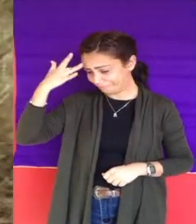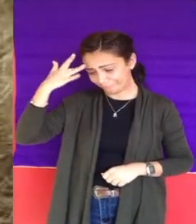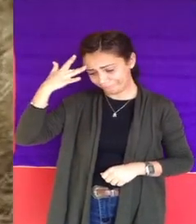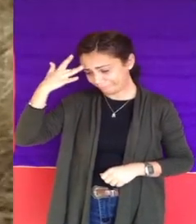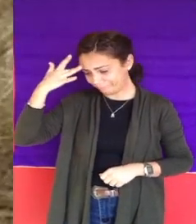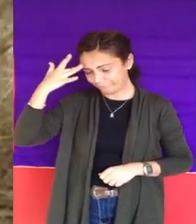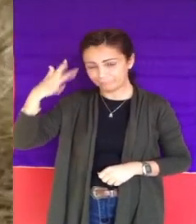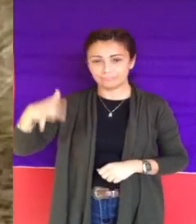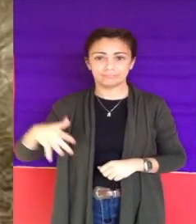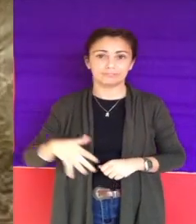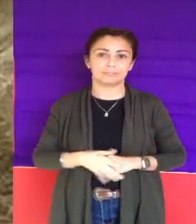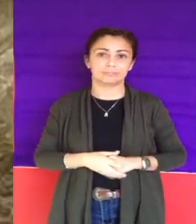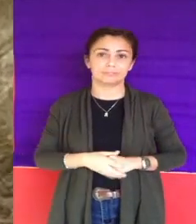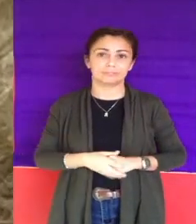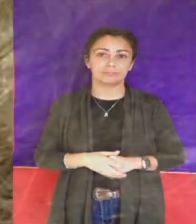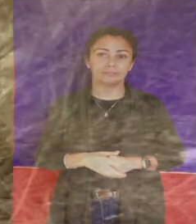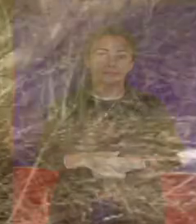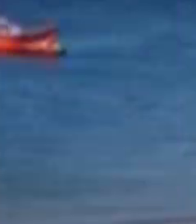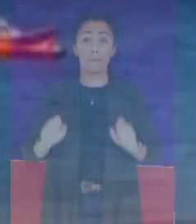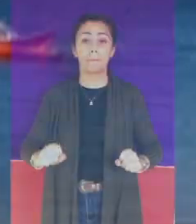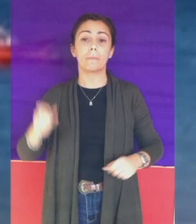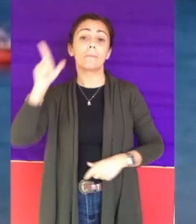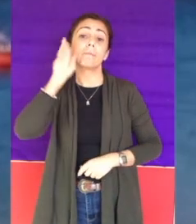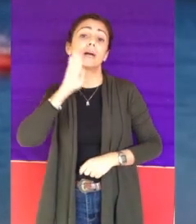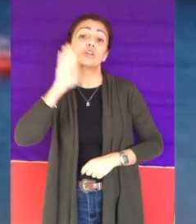Cerrado. ¡Qué desastre! ¡Qué desastre!